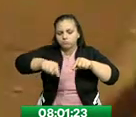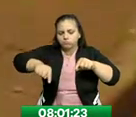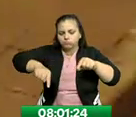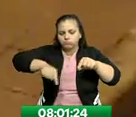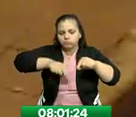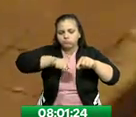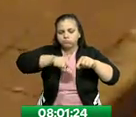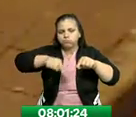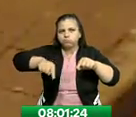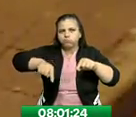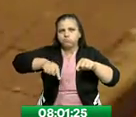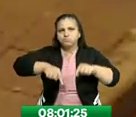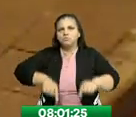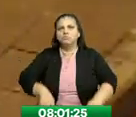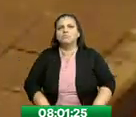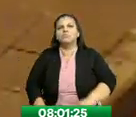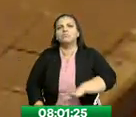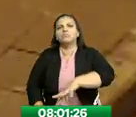Luque y Escobedo.